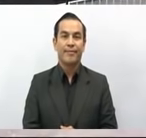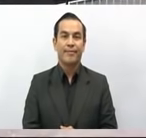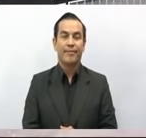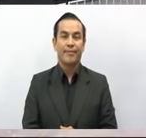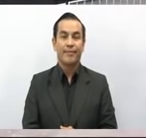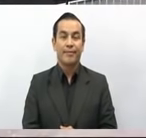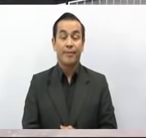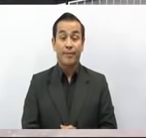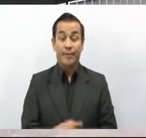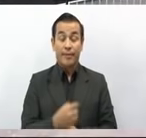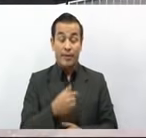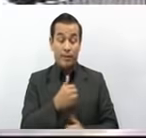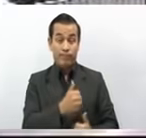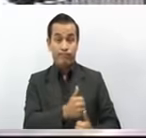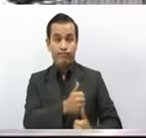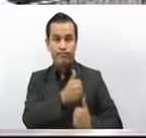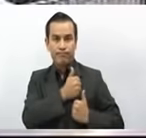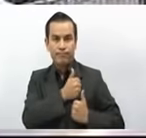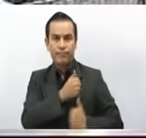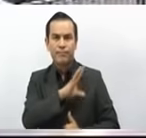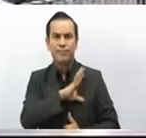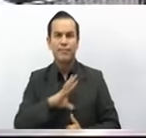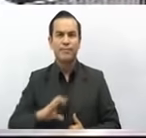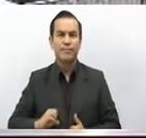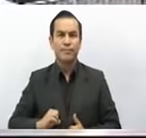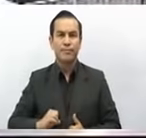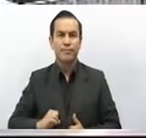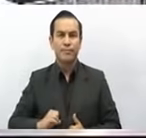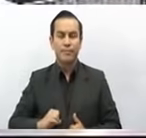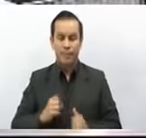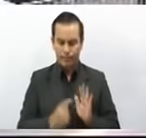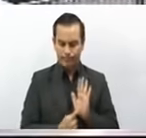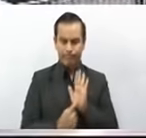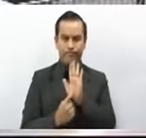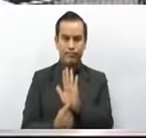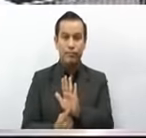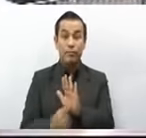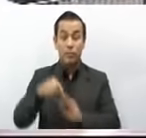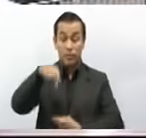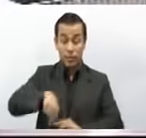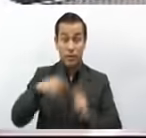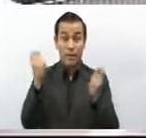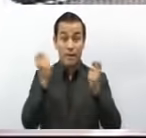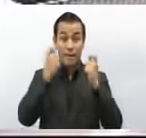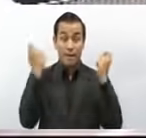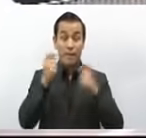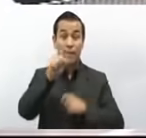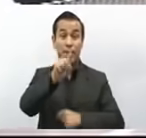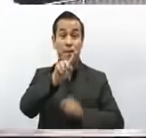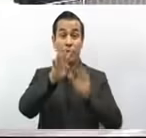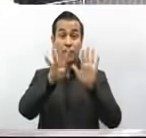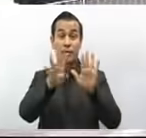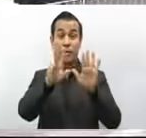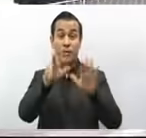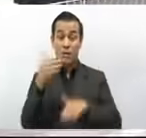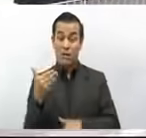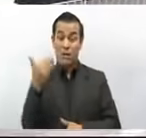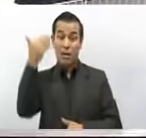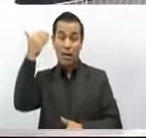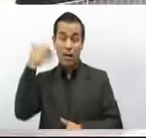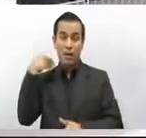La Fuerza Armada de El Salvador dice presente en esta celebración de 198 años